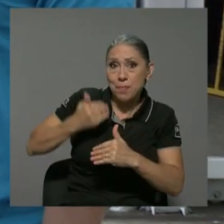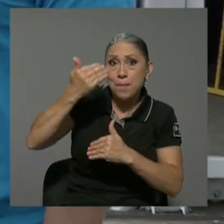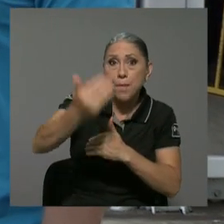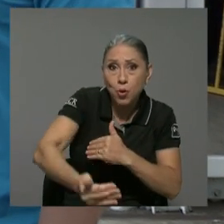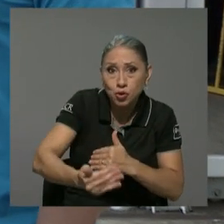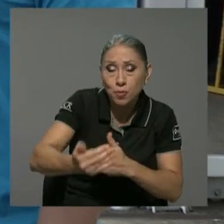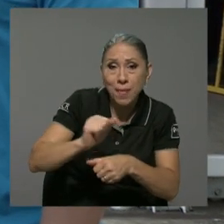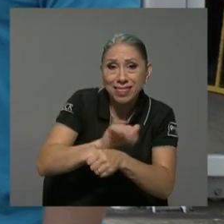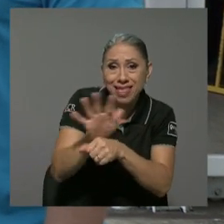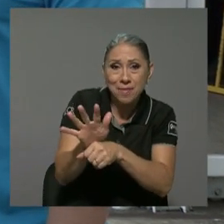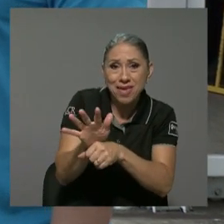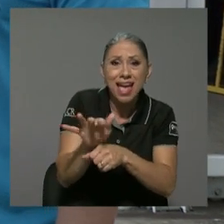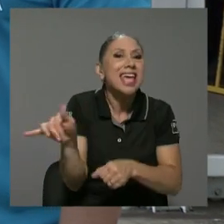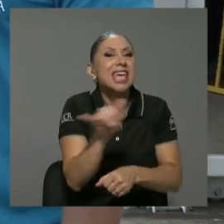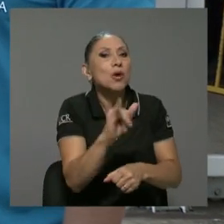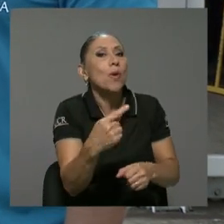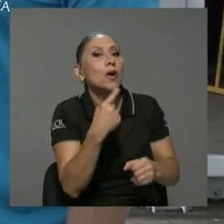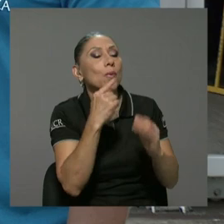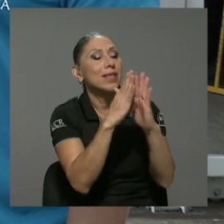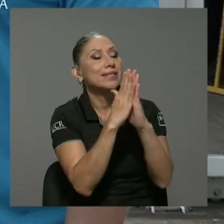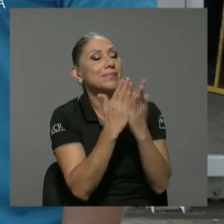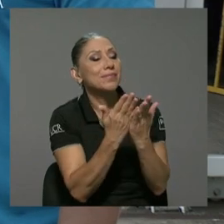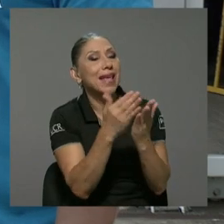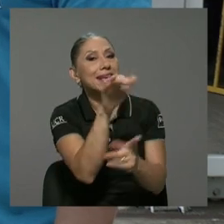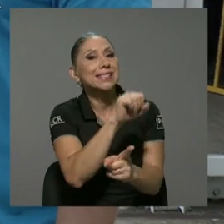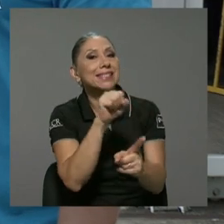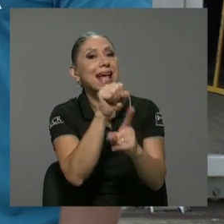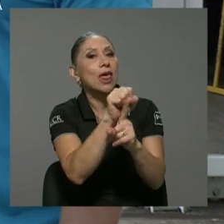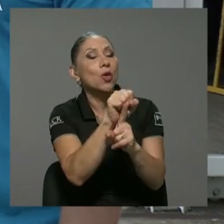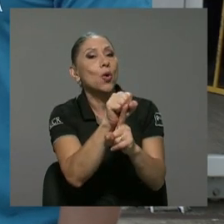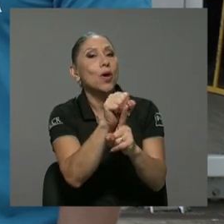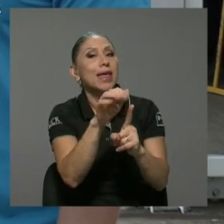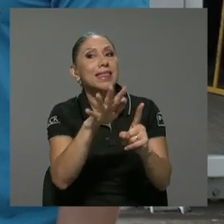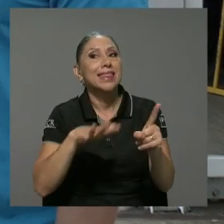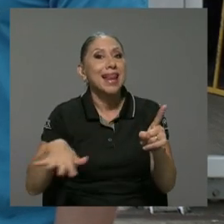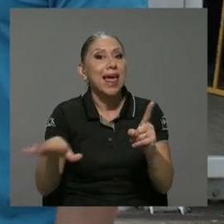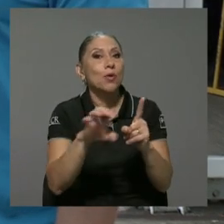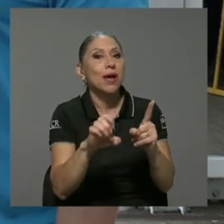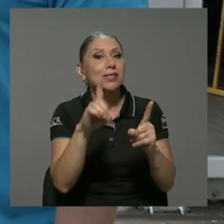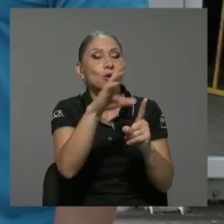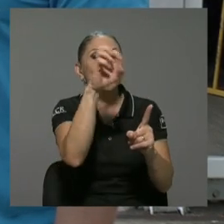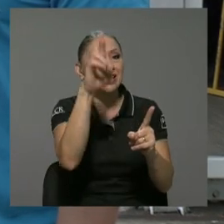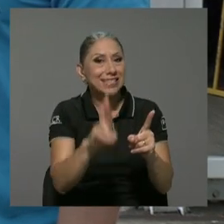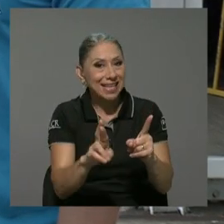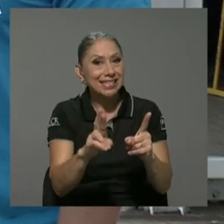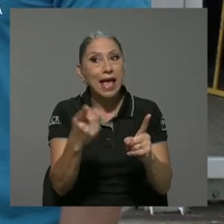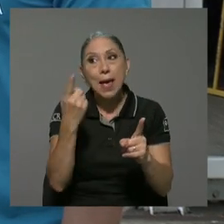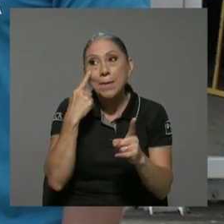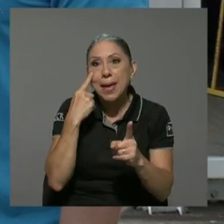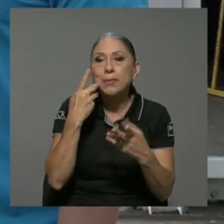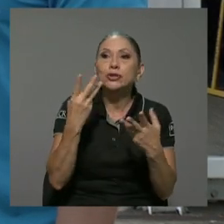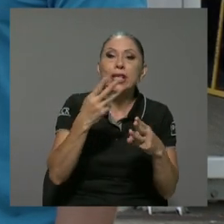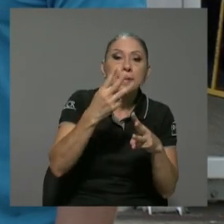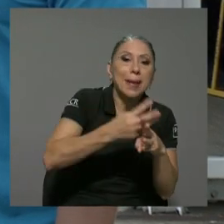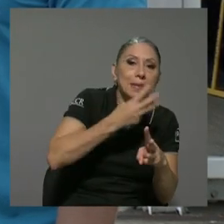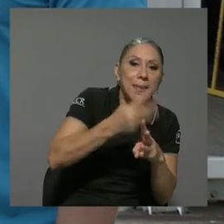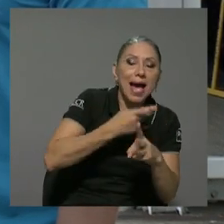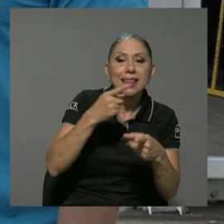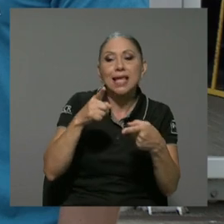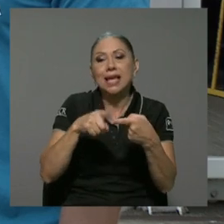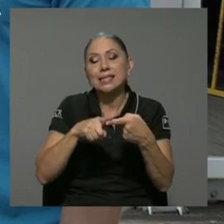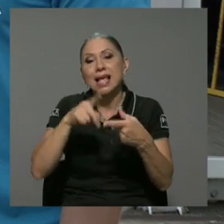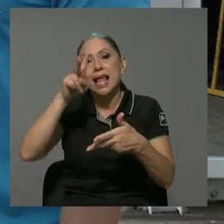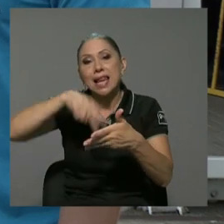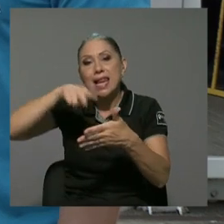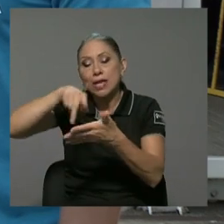los informes del Estado de la Educación costarricense, existe un rezago bastante significativo en materia de matemáticas, lectoescritura, en